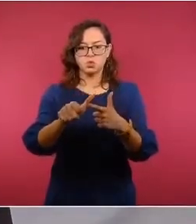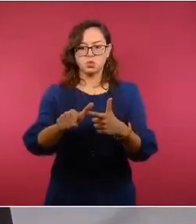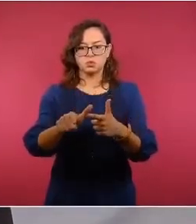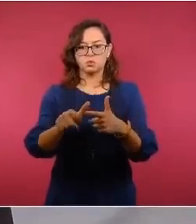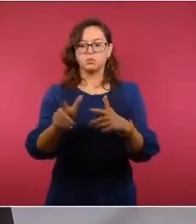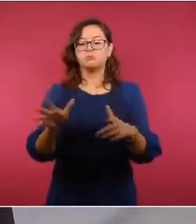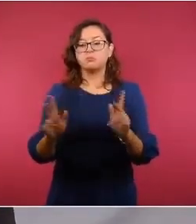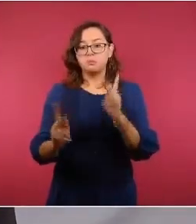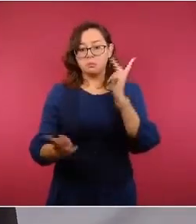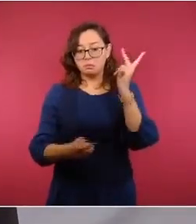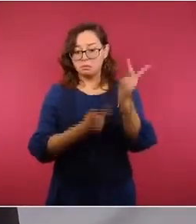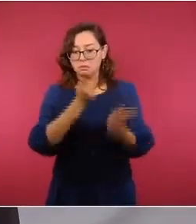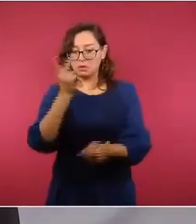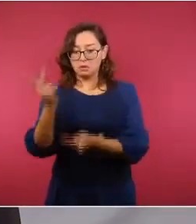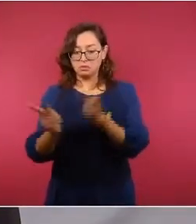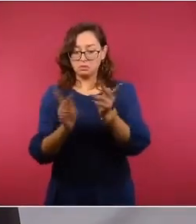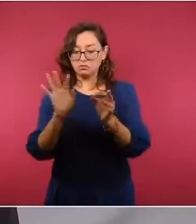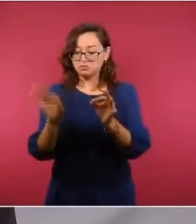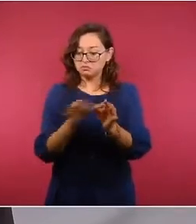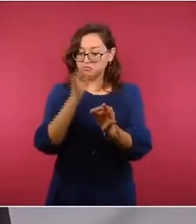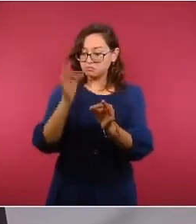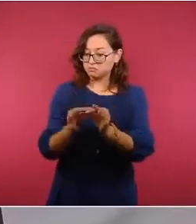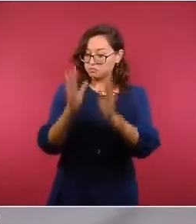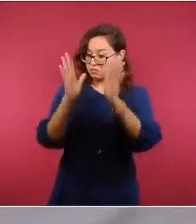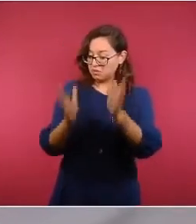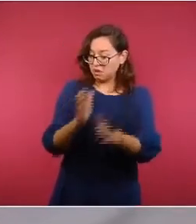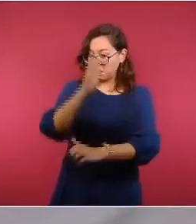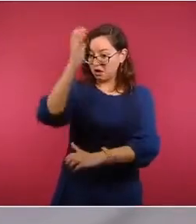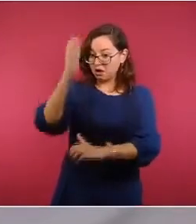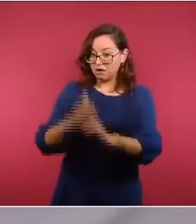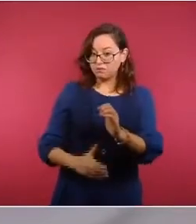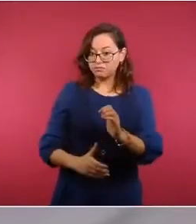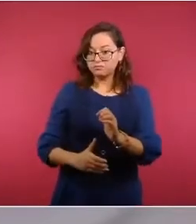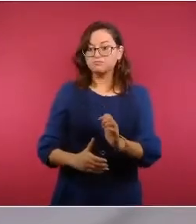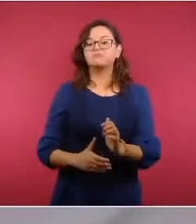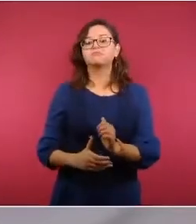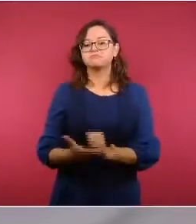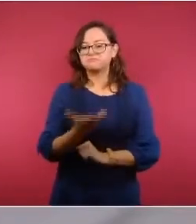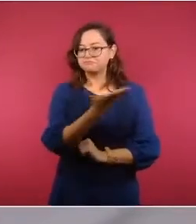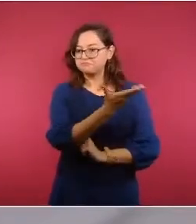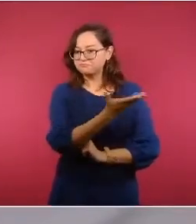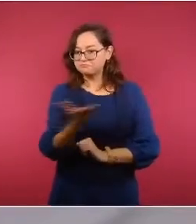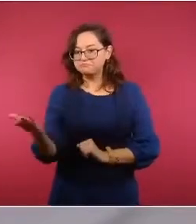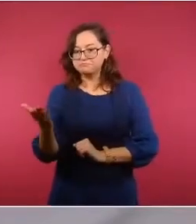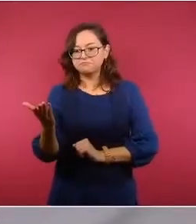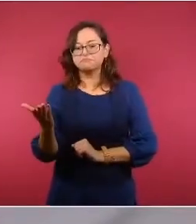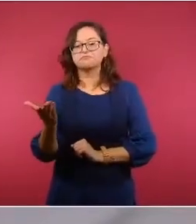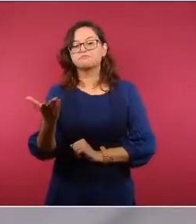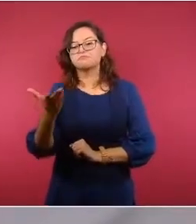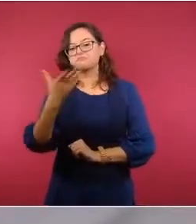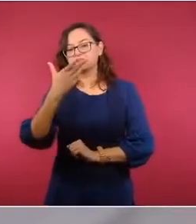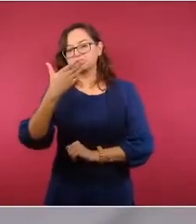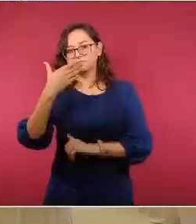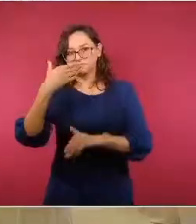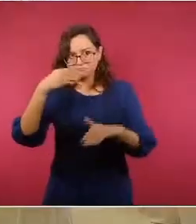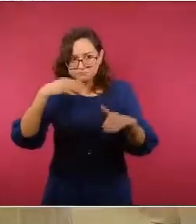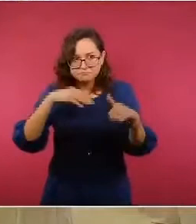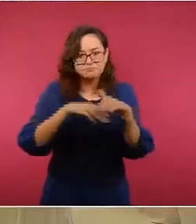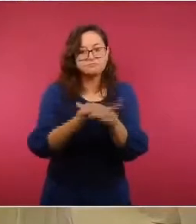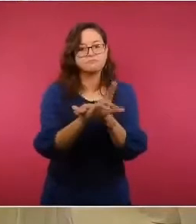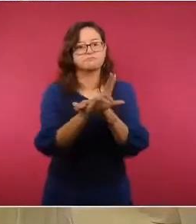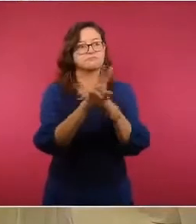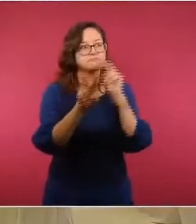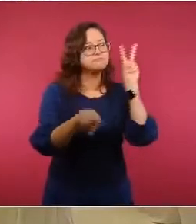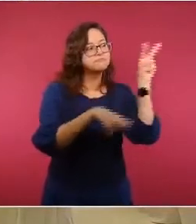concluyan las preguntas sobre el avión, están ustedes invitadas, invitados